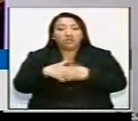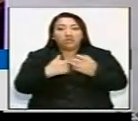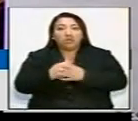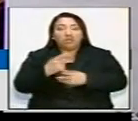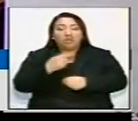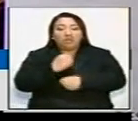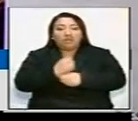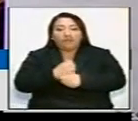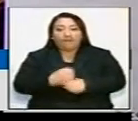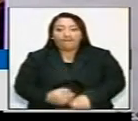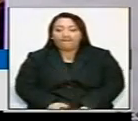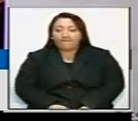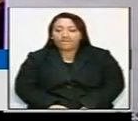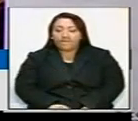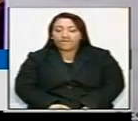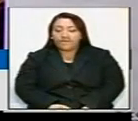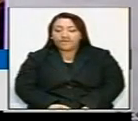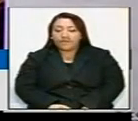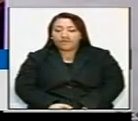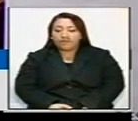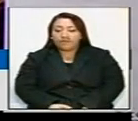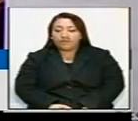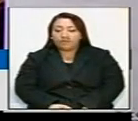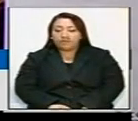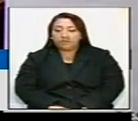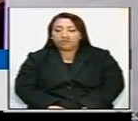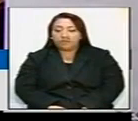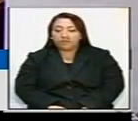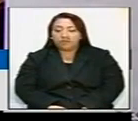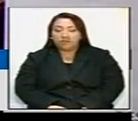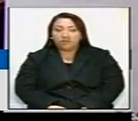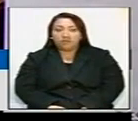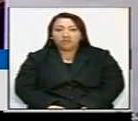para la productividad y la capacidad.